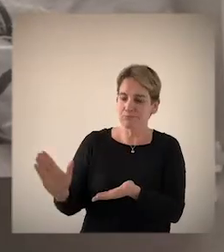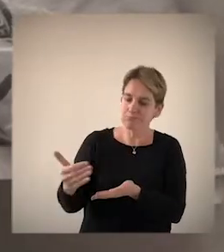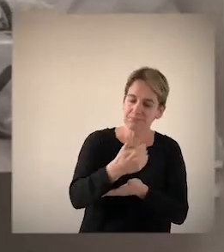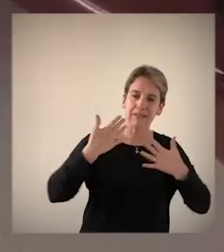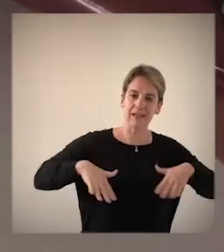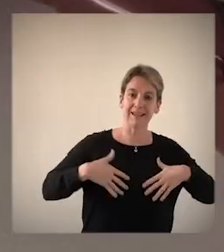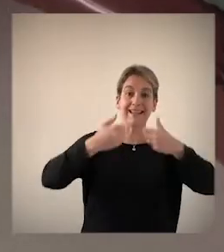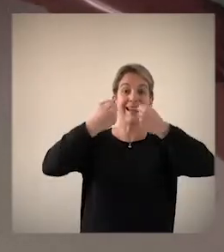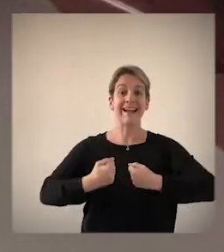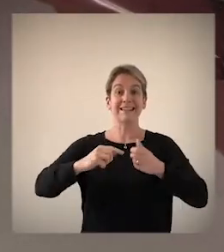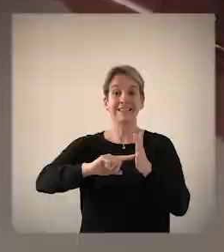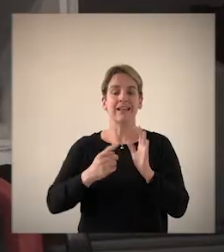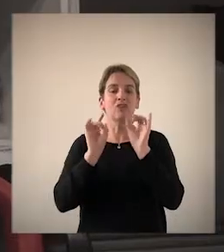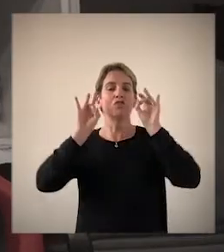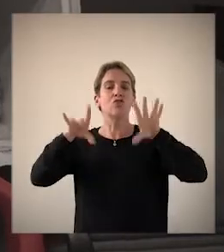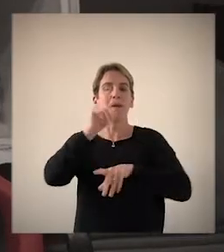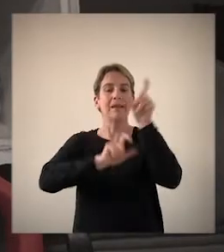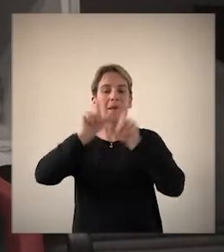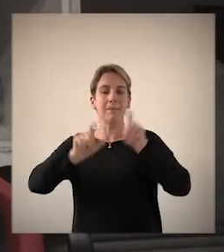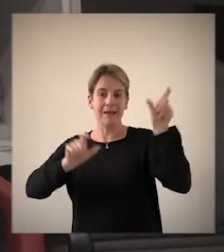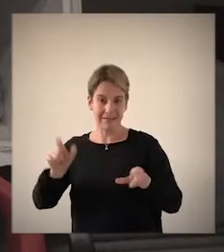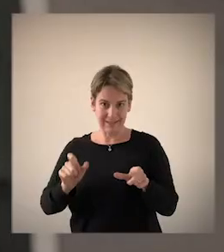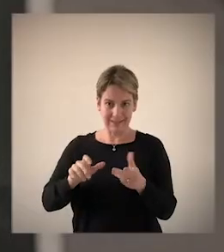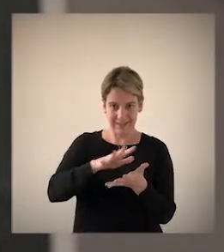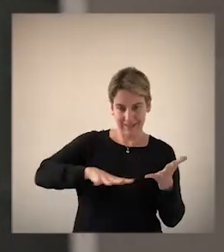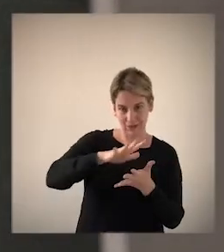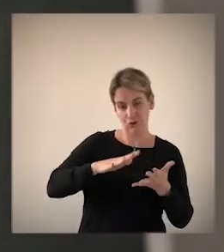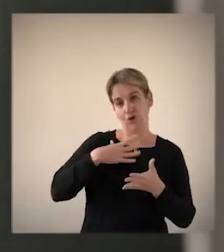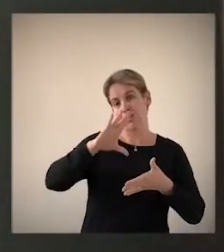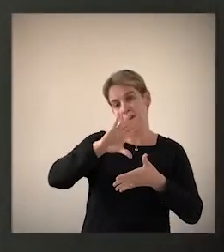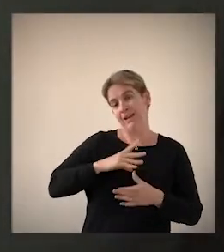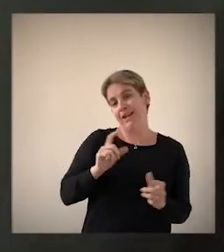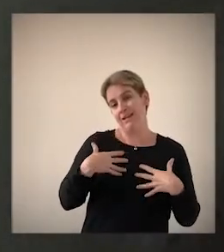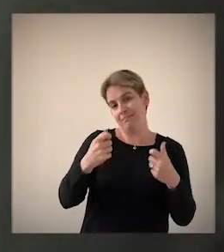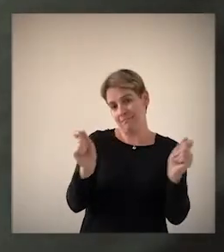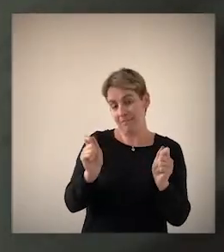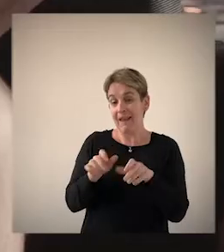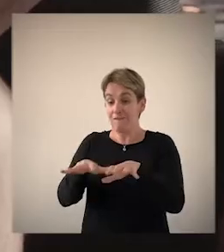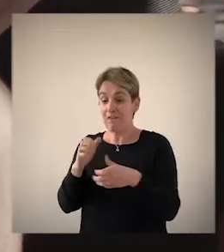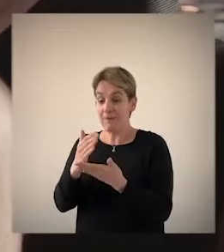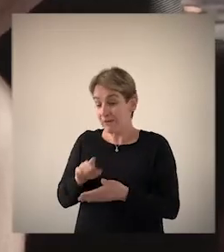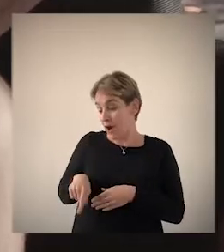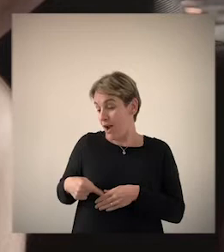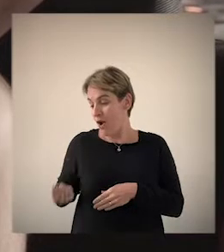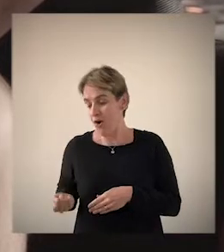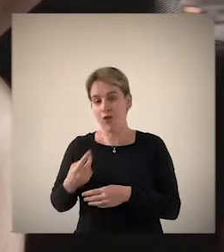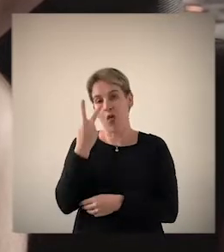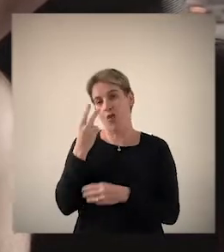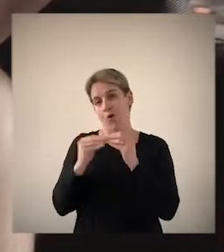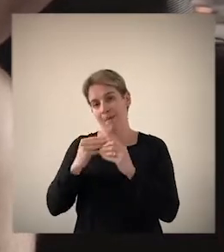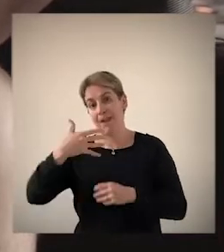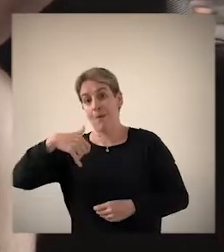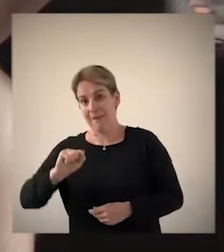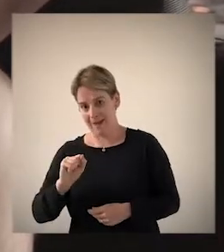levantamos la ropa de cárcel central que corresponde solamente a los pacientes del sector de ASE. Vivo en uno de los apartamentos y en el otro apartamento viven